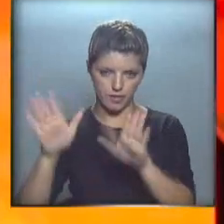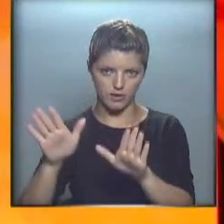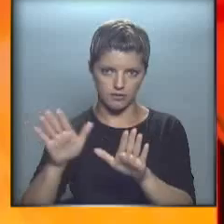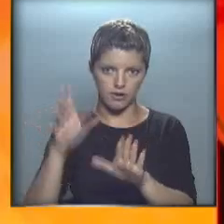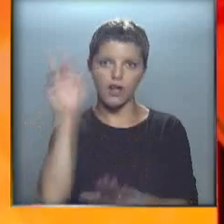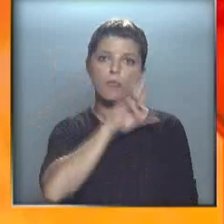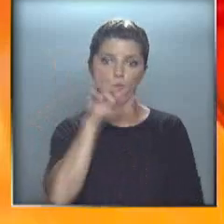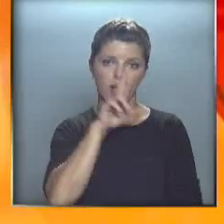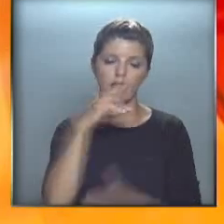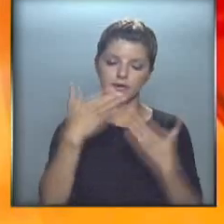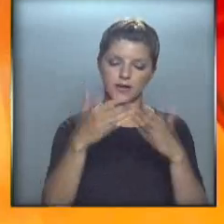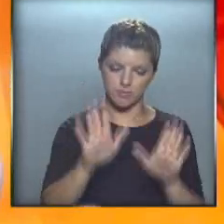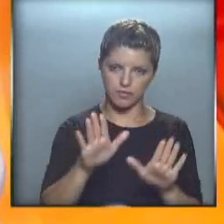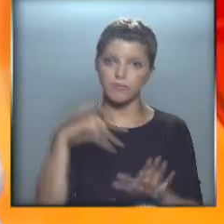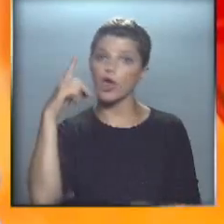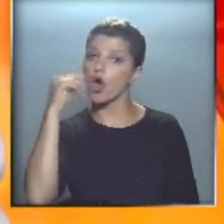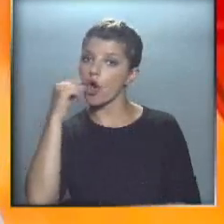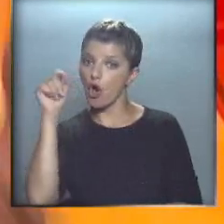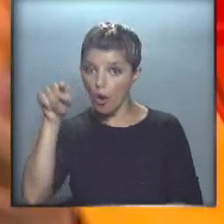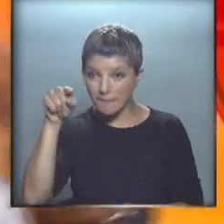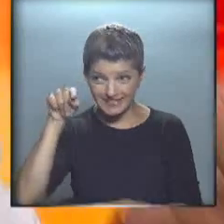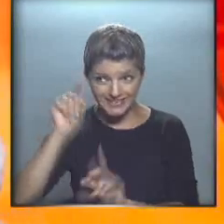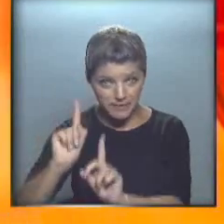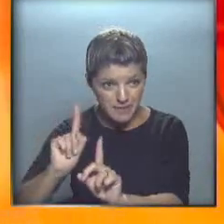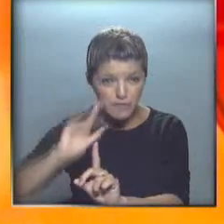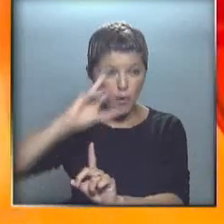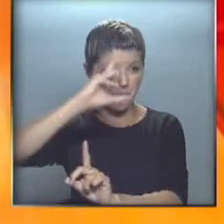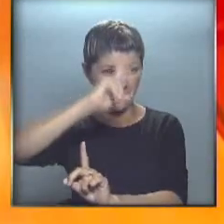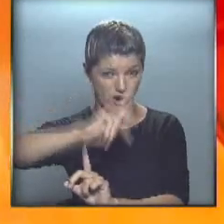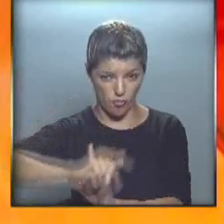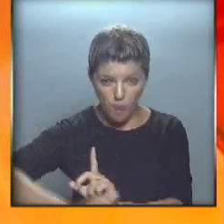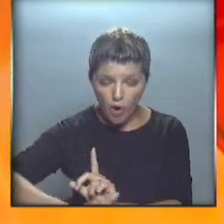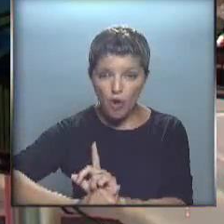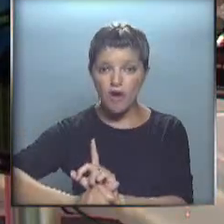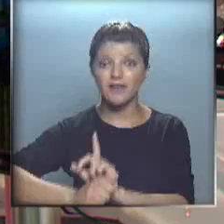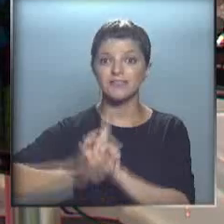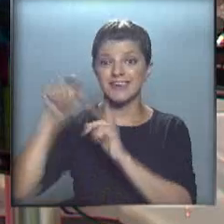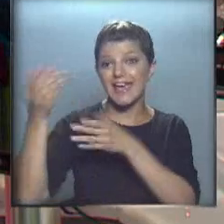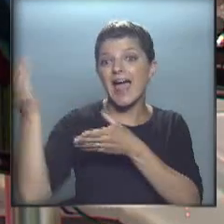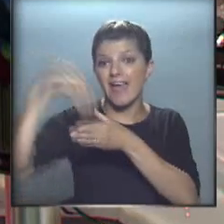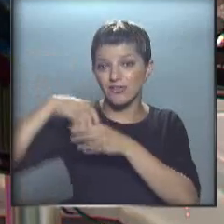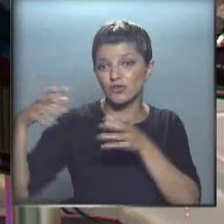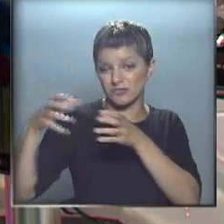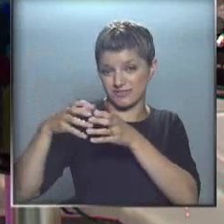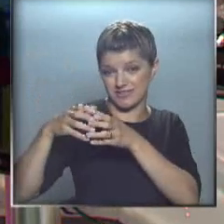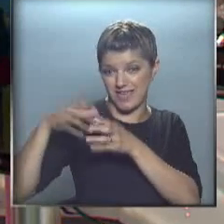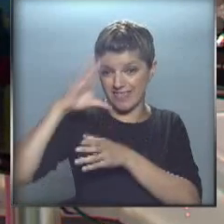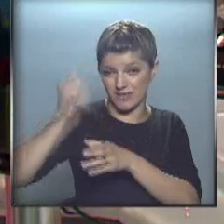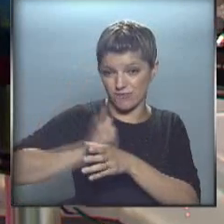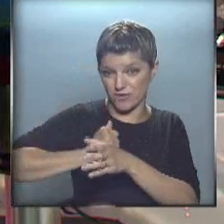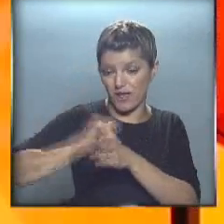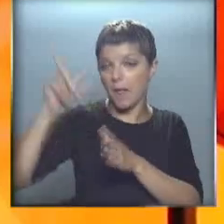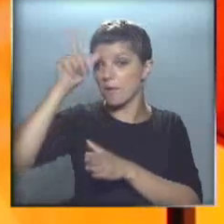mujer. Ajá. Pero el que me robó, que fue el artífice, el que era miembro de un servicio de inteligencia de la